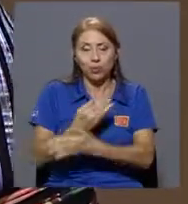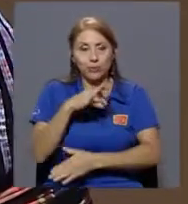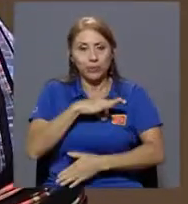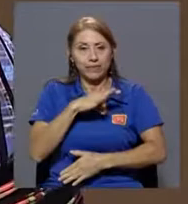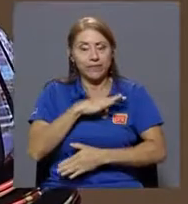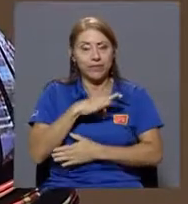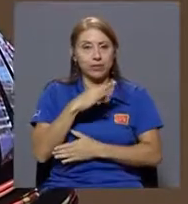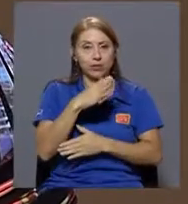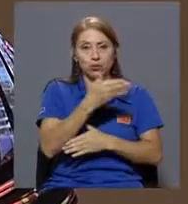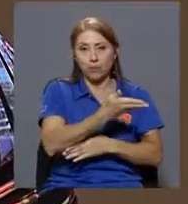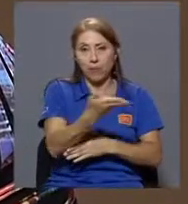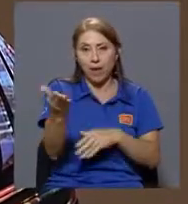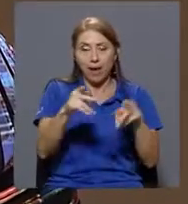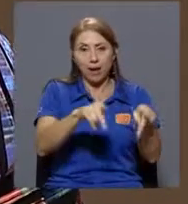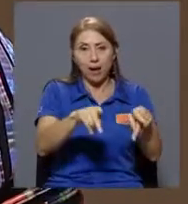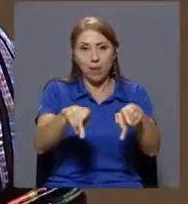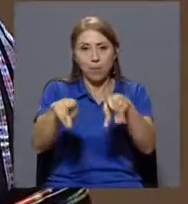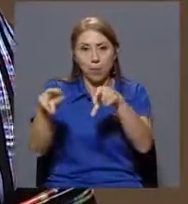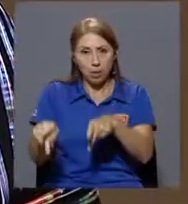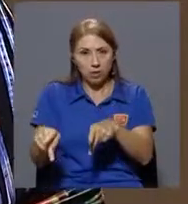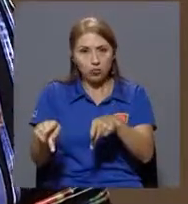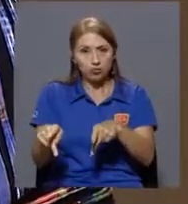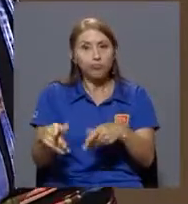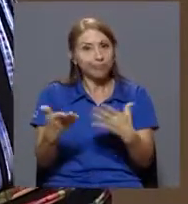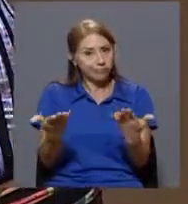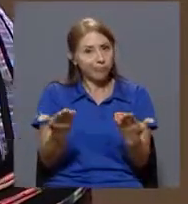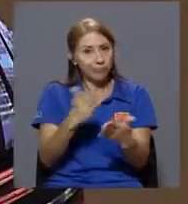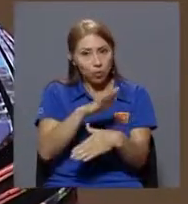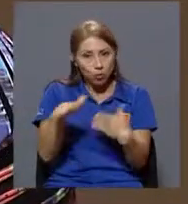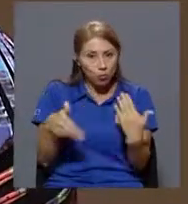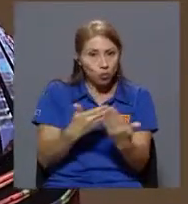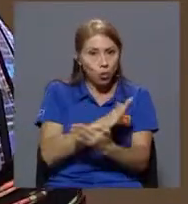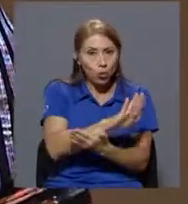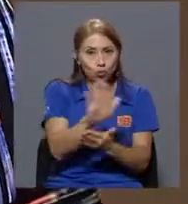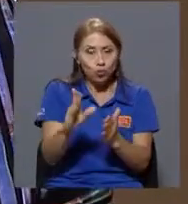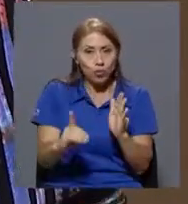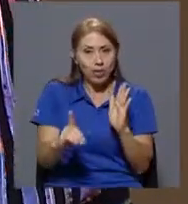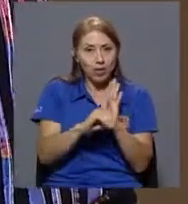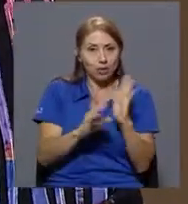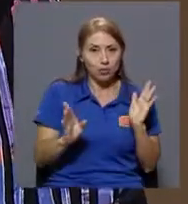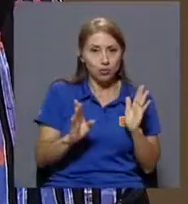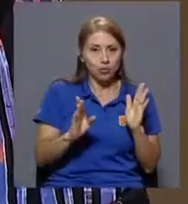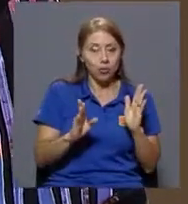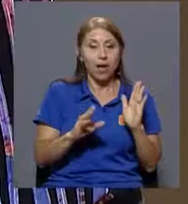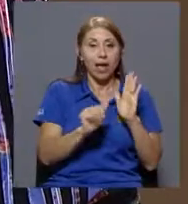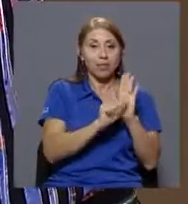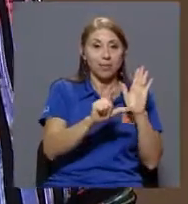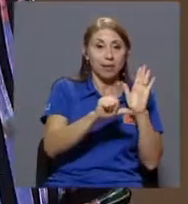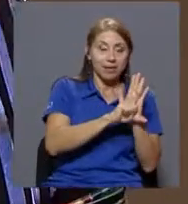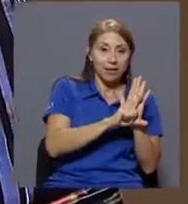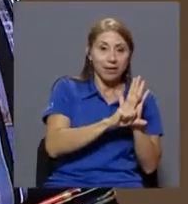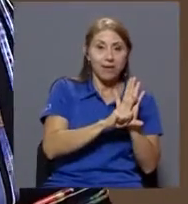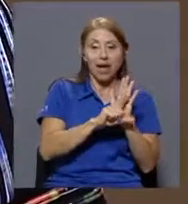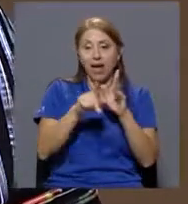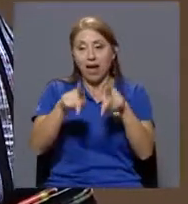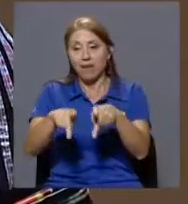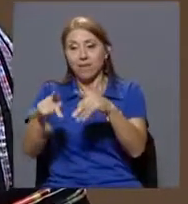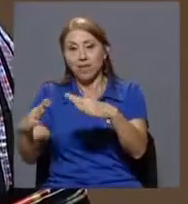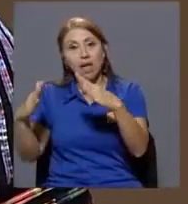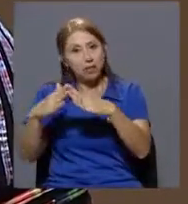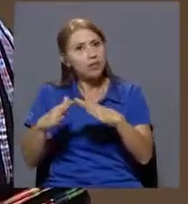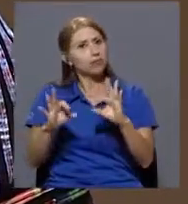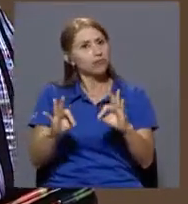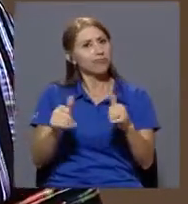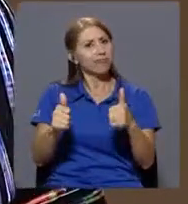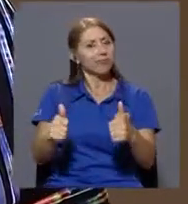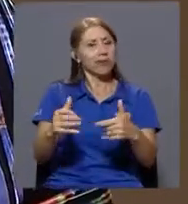por supuesto tiene todo su derecho, tanto el Congreso como los habitantes, de recibirlos, pero había que buscar